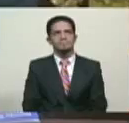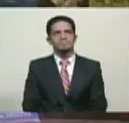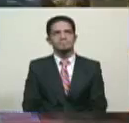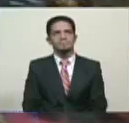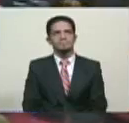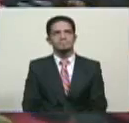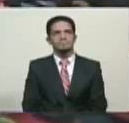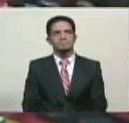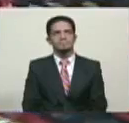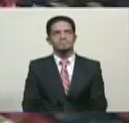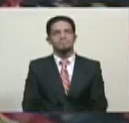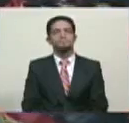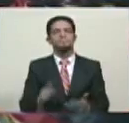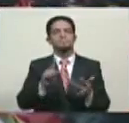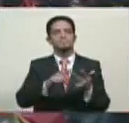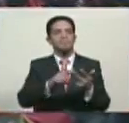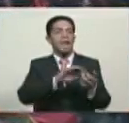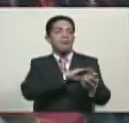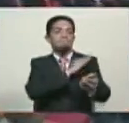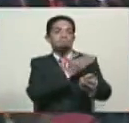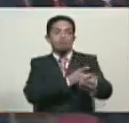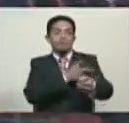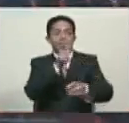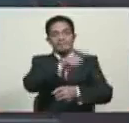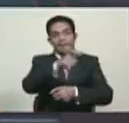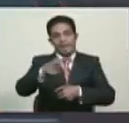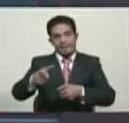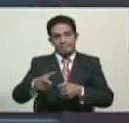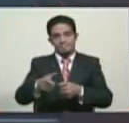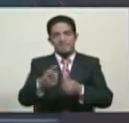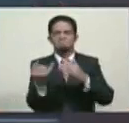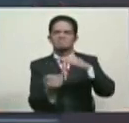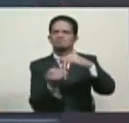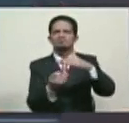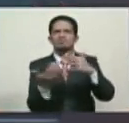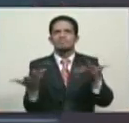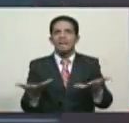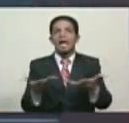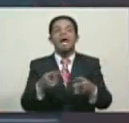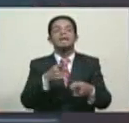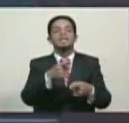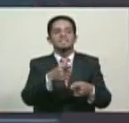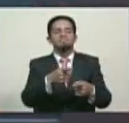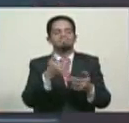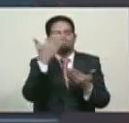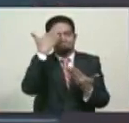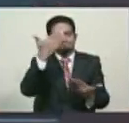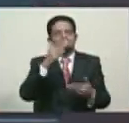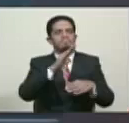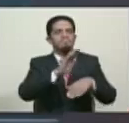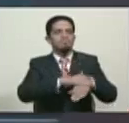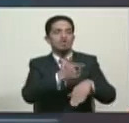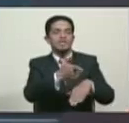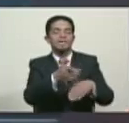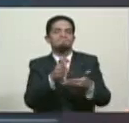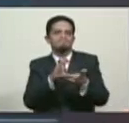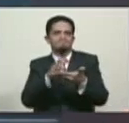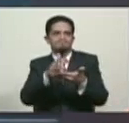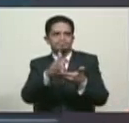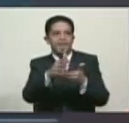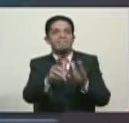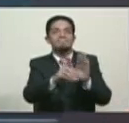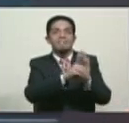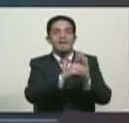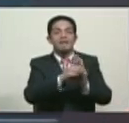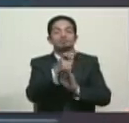Al Poder Ciudadano y sus instituciones por hacer prevalecer los derechos de nuestros ciudadanos y combatir